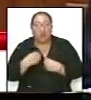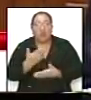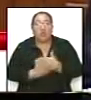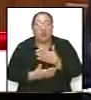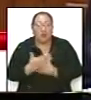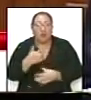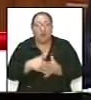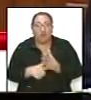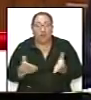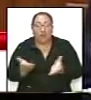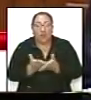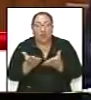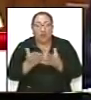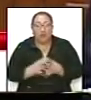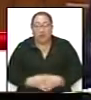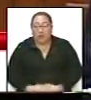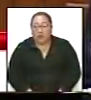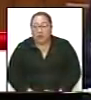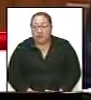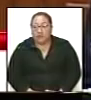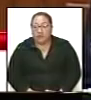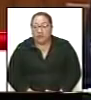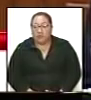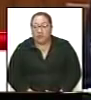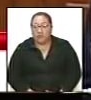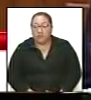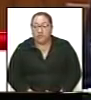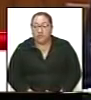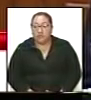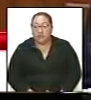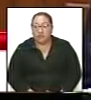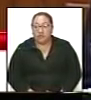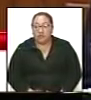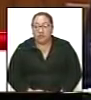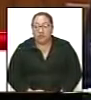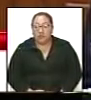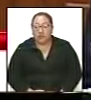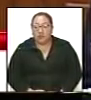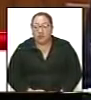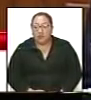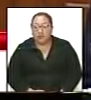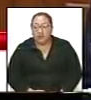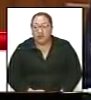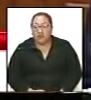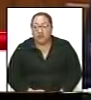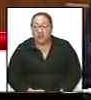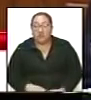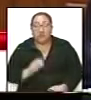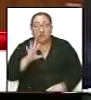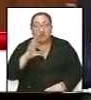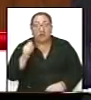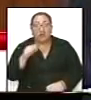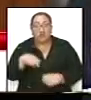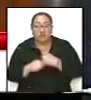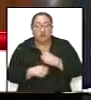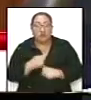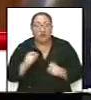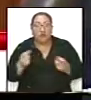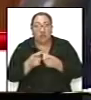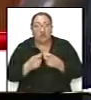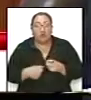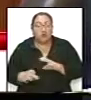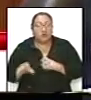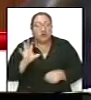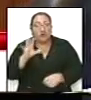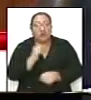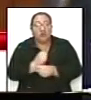trámite este pedido. El 5 de abril del presente año, el congresista